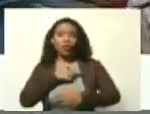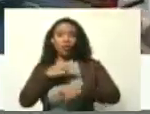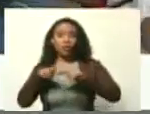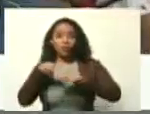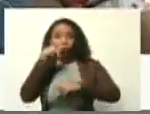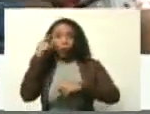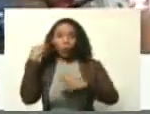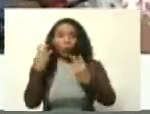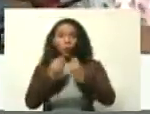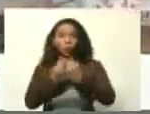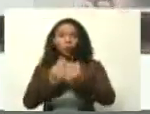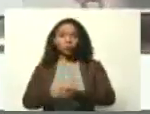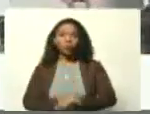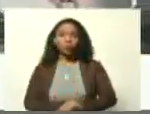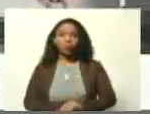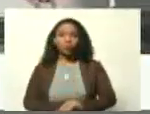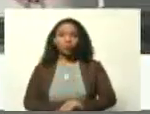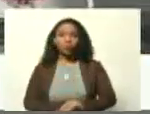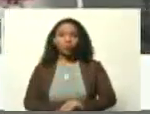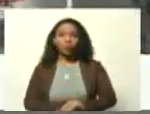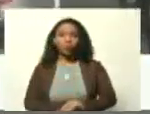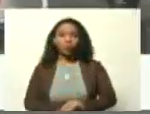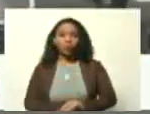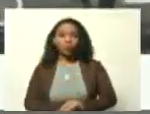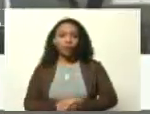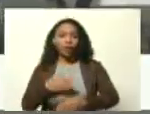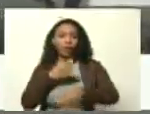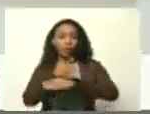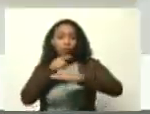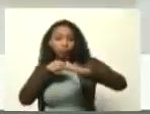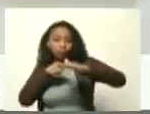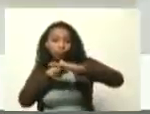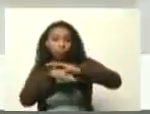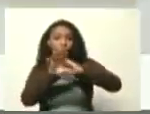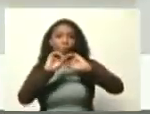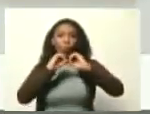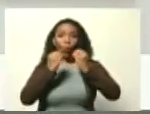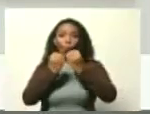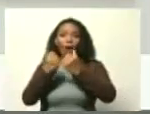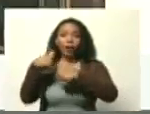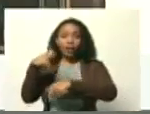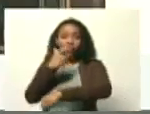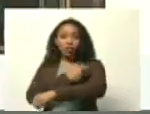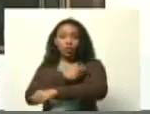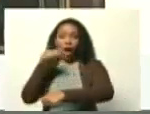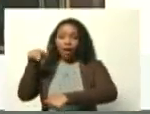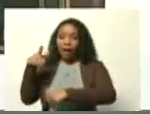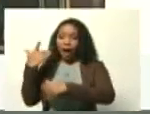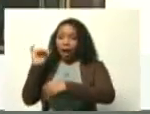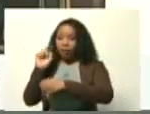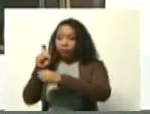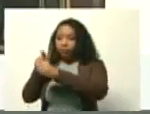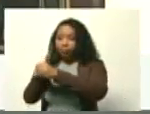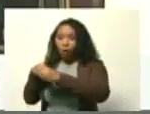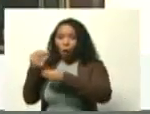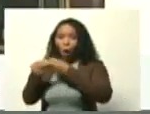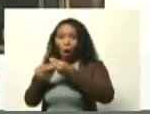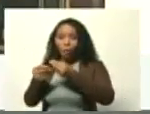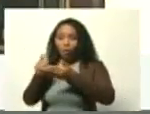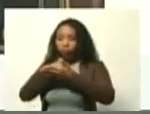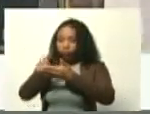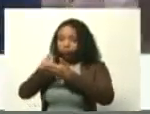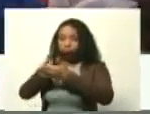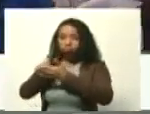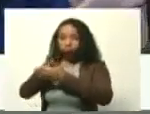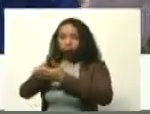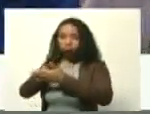niñas. Vamos a entrar al salón de vacunación, aquí están haciendo el registro para la